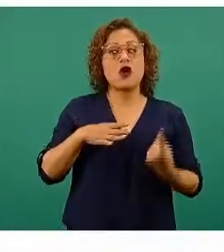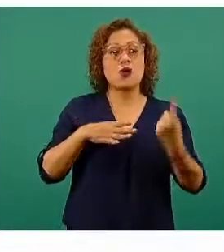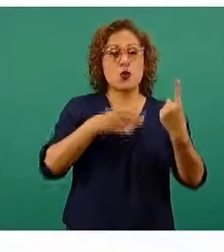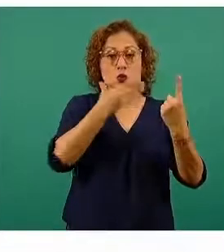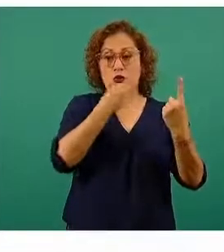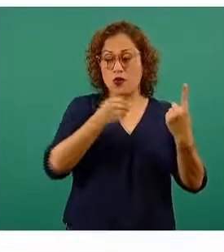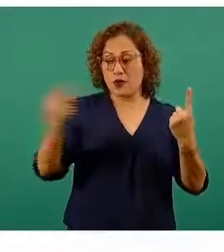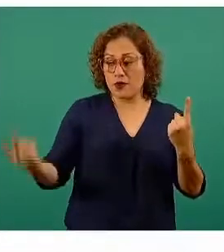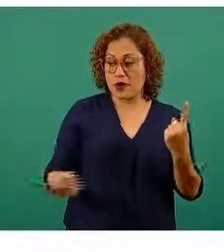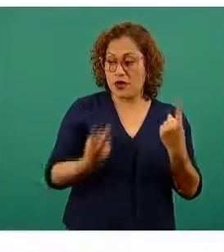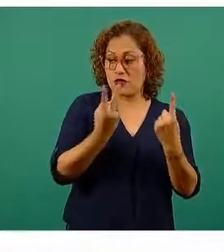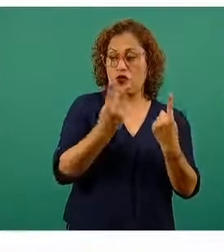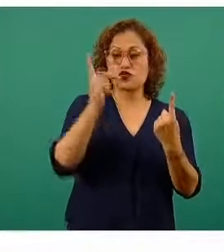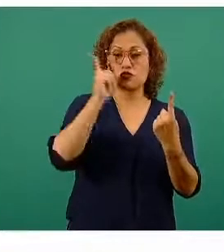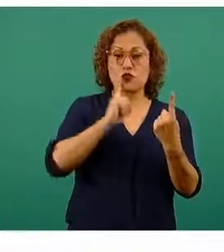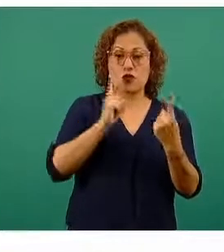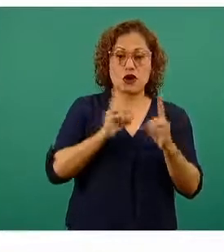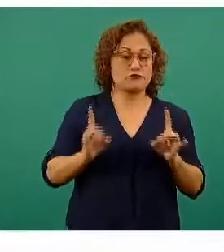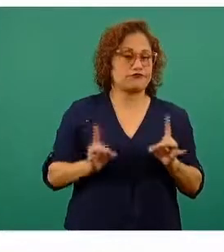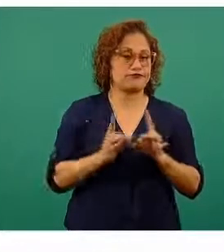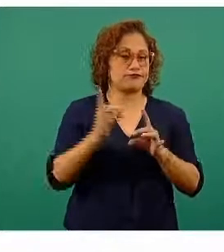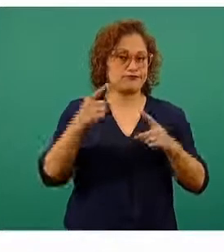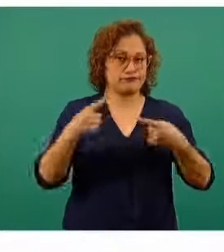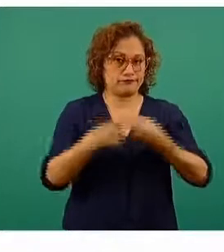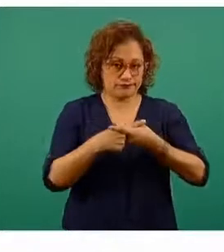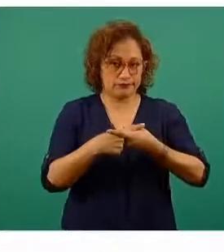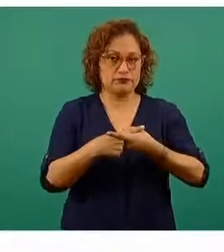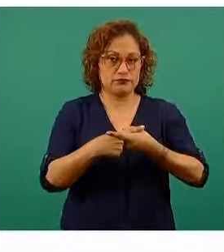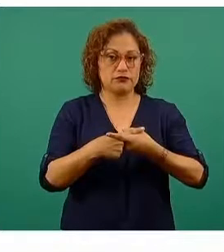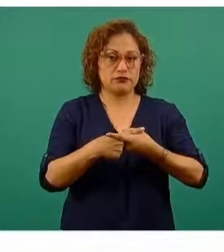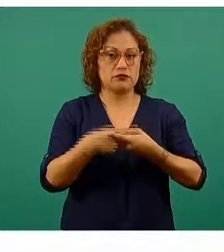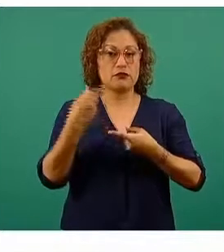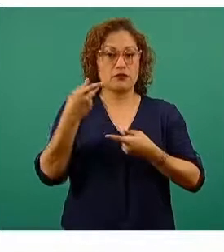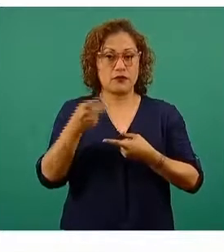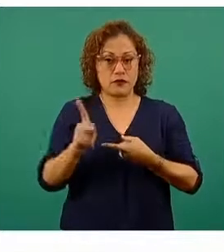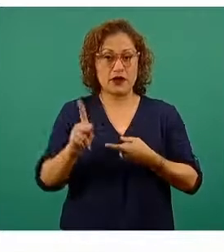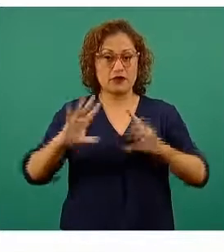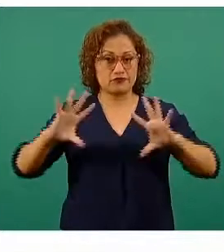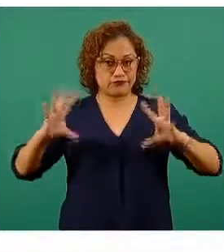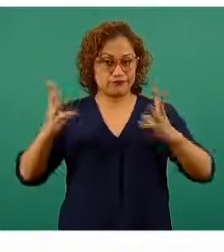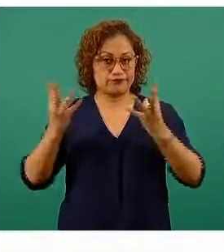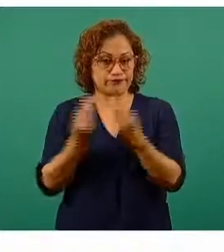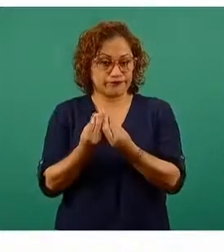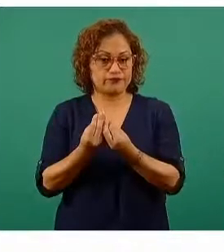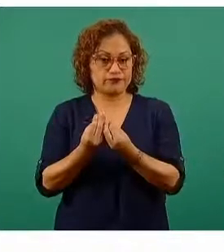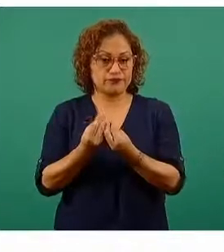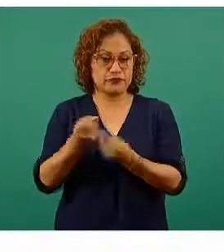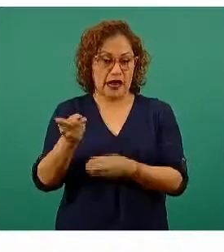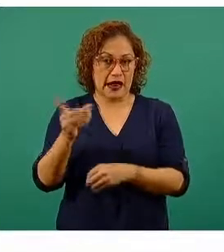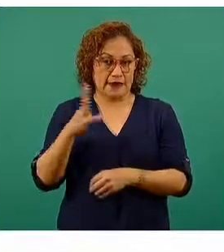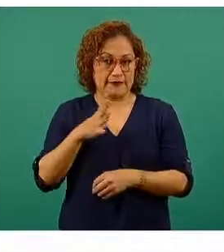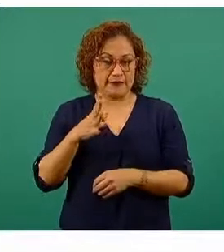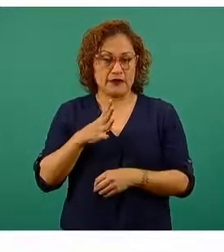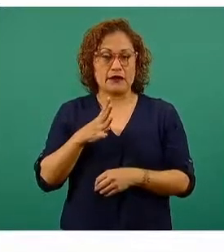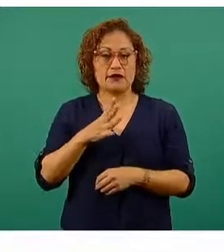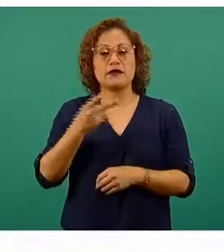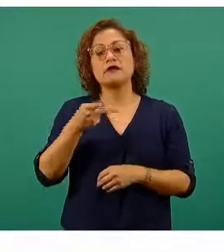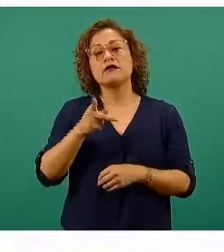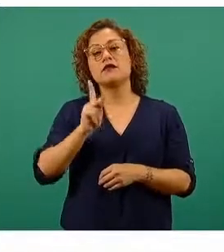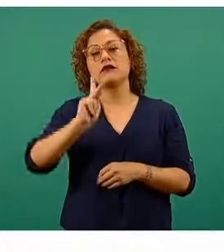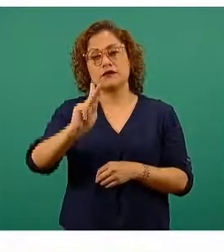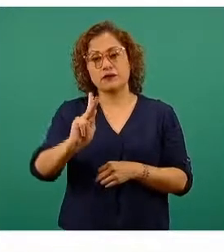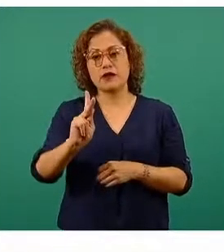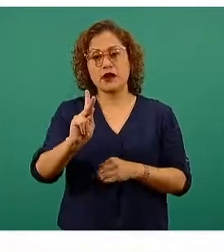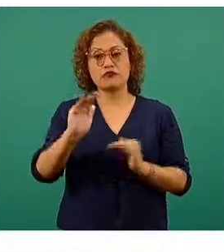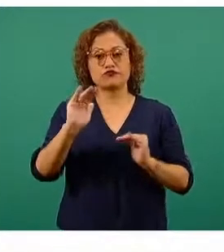que tuvieran alguno de estos eventos, y esto es la suma general, pero también esta brecha